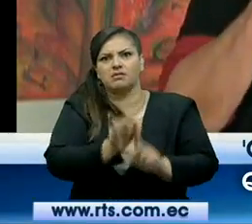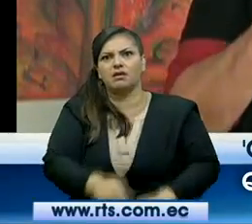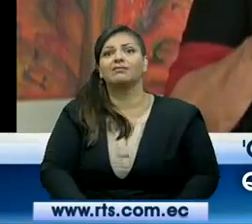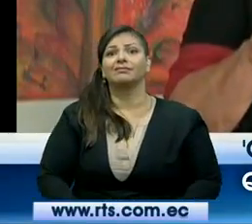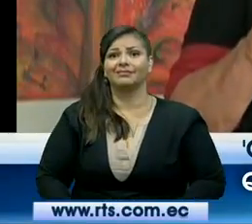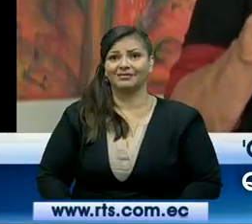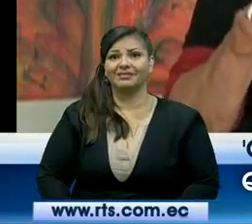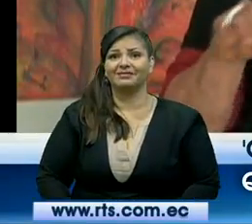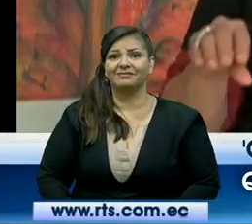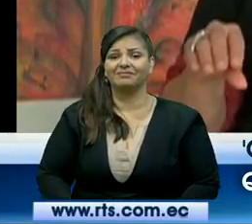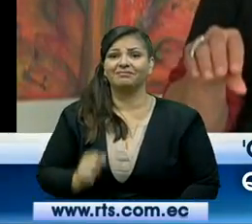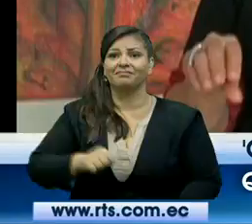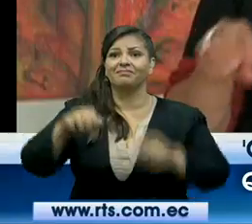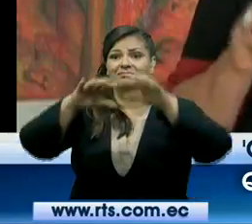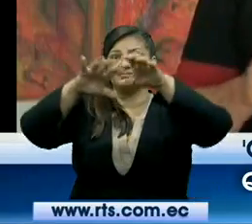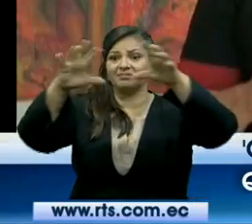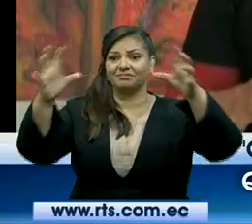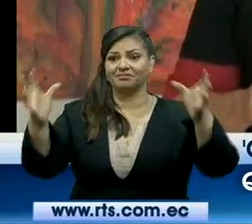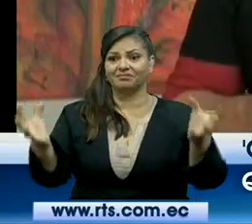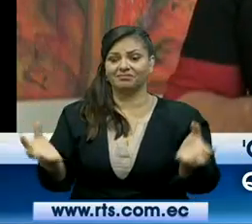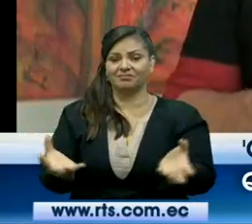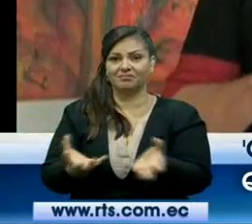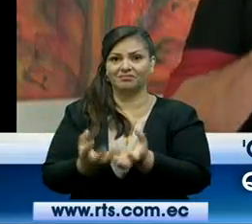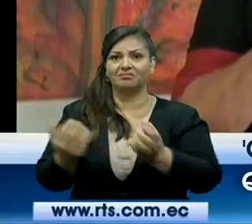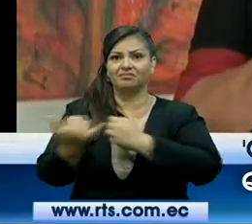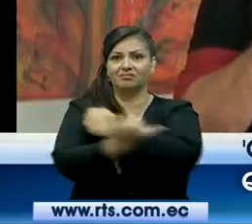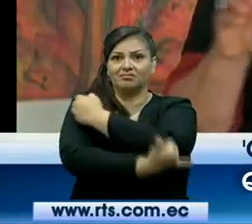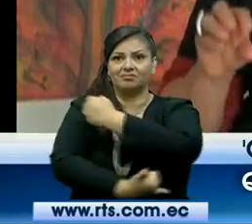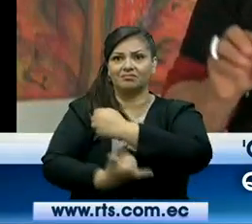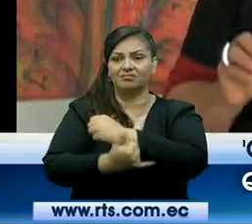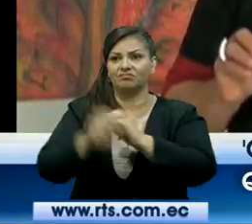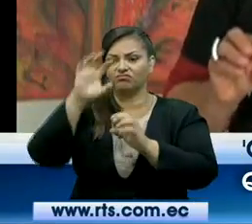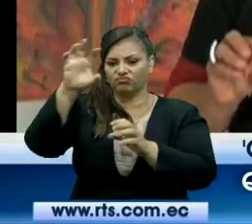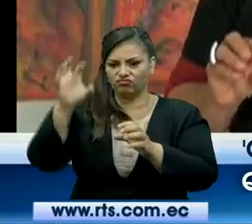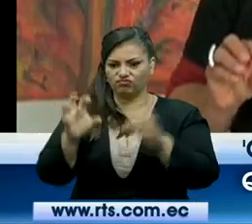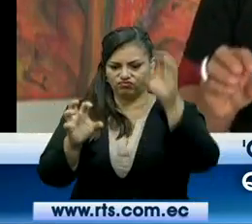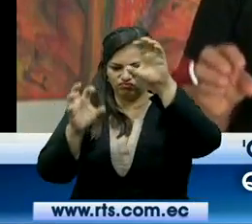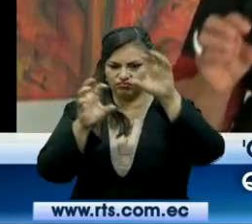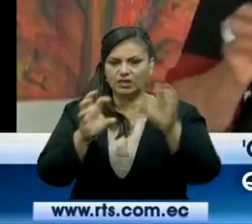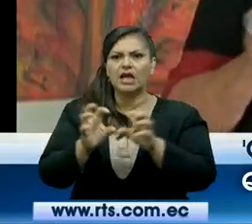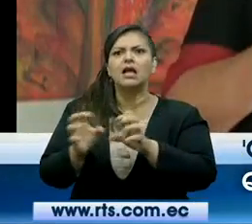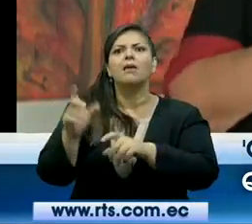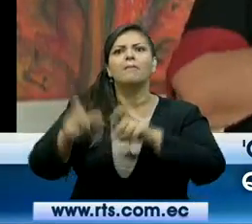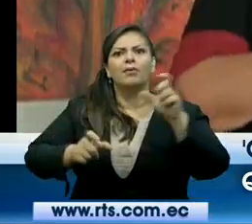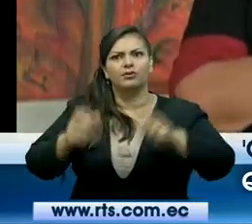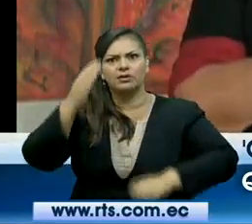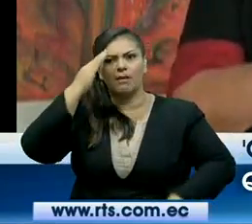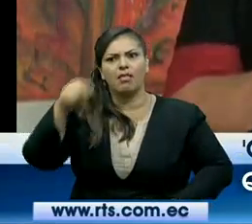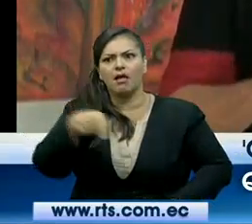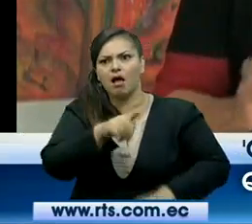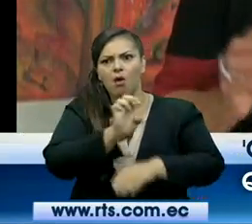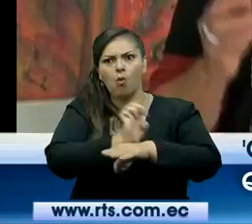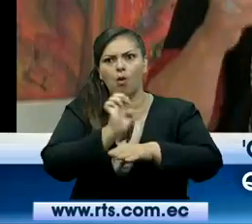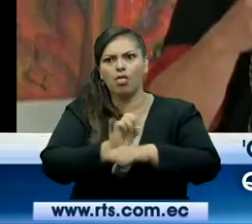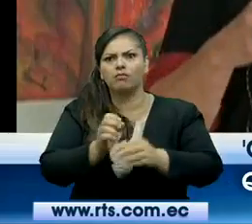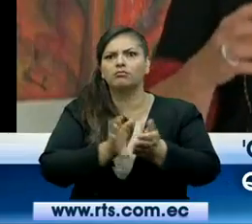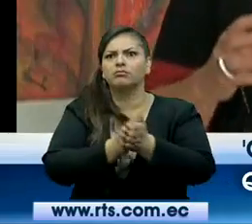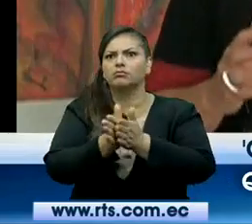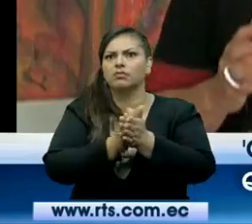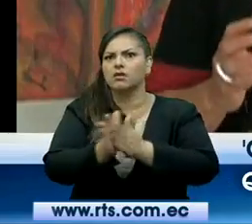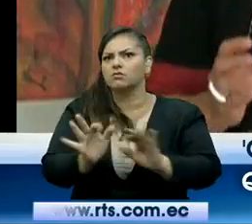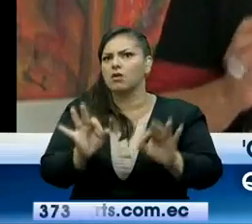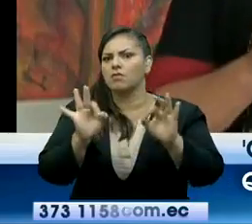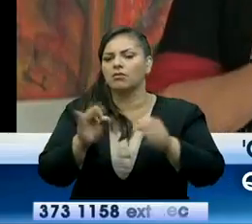grupos que todavía en este momento lo cuidan es decir hay que cuidar todo el ecosistema del cacao fino de aroma para poder